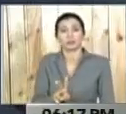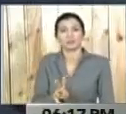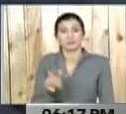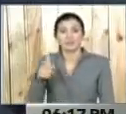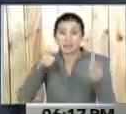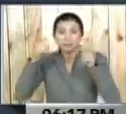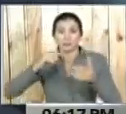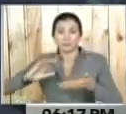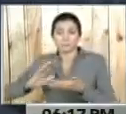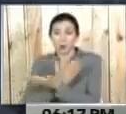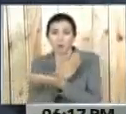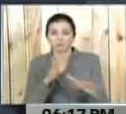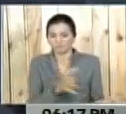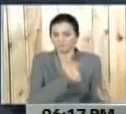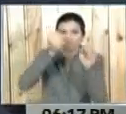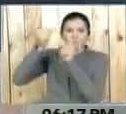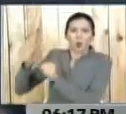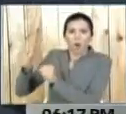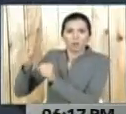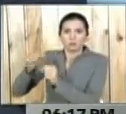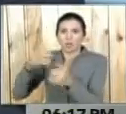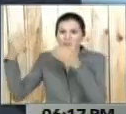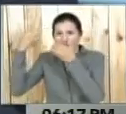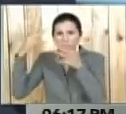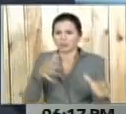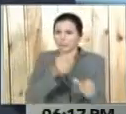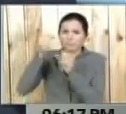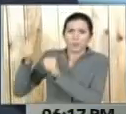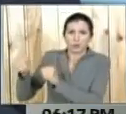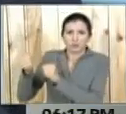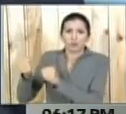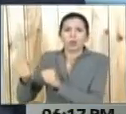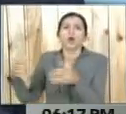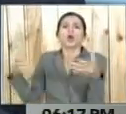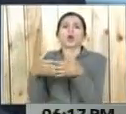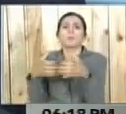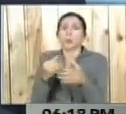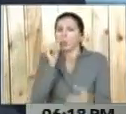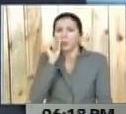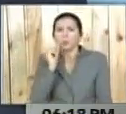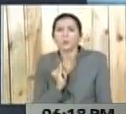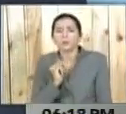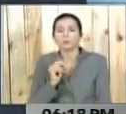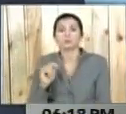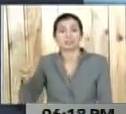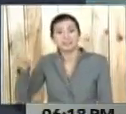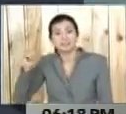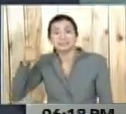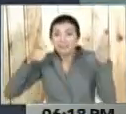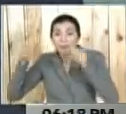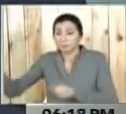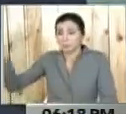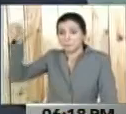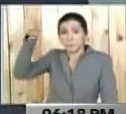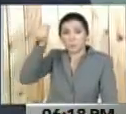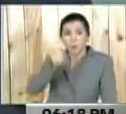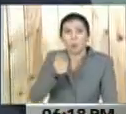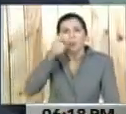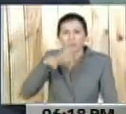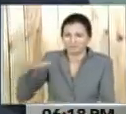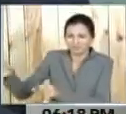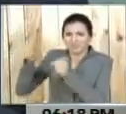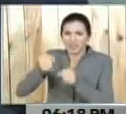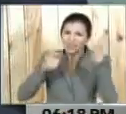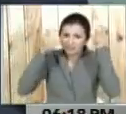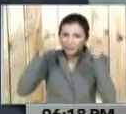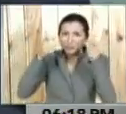secuestrado por las hordas fascistas, golpistas de Carmona, llegó con un crucifijo. Llegó dándoles la mano, llegó